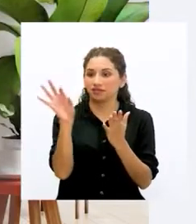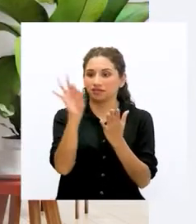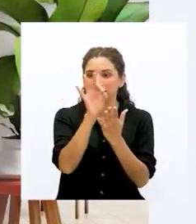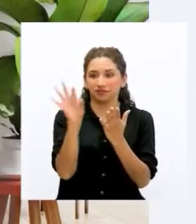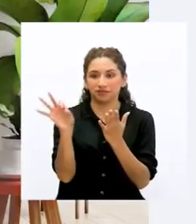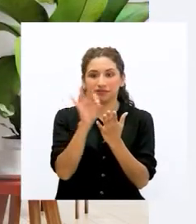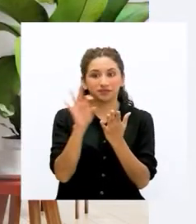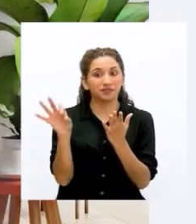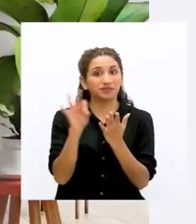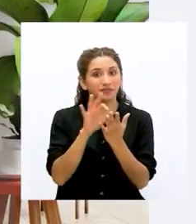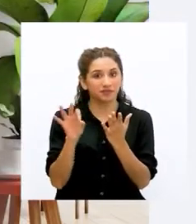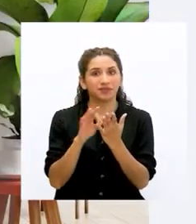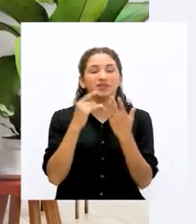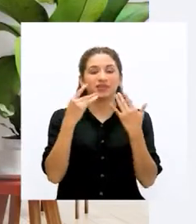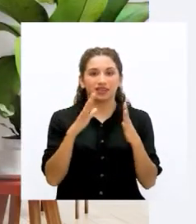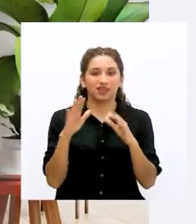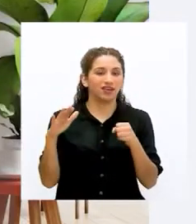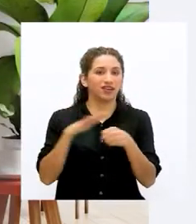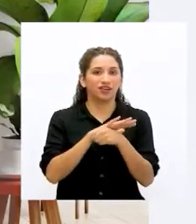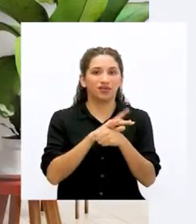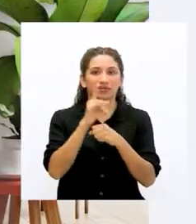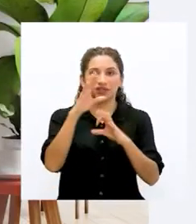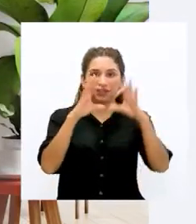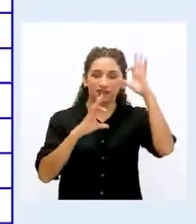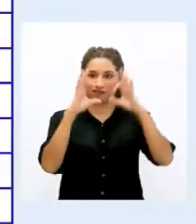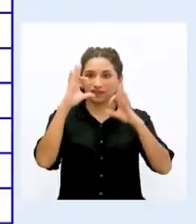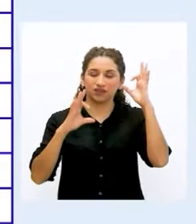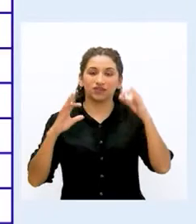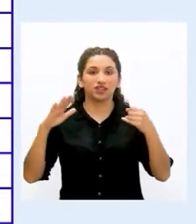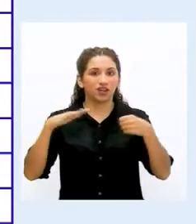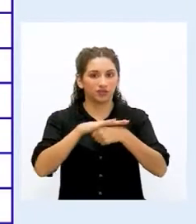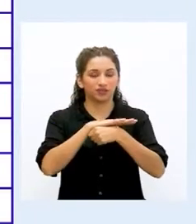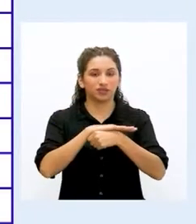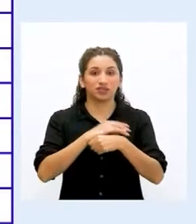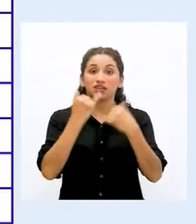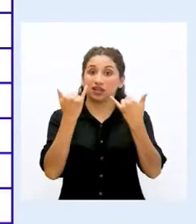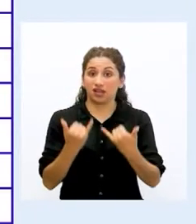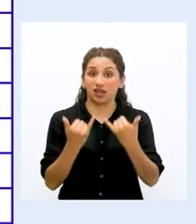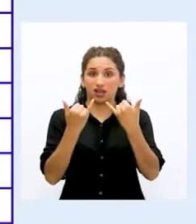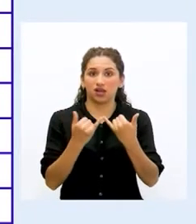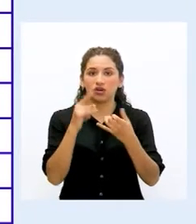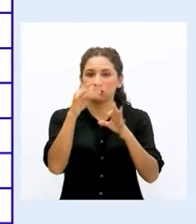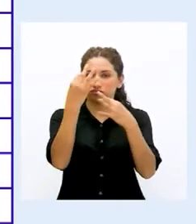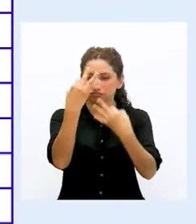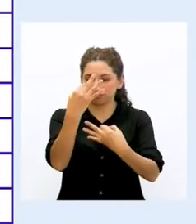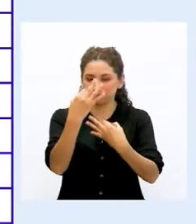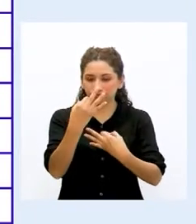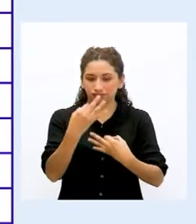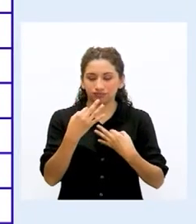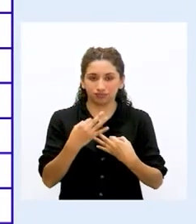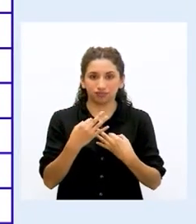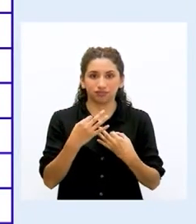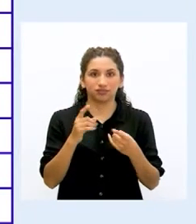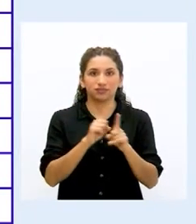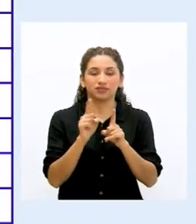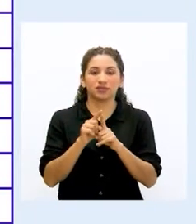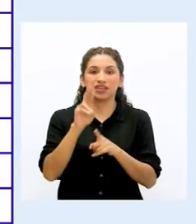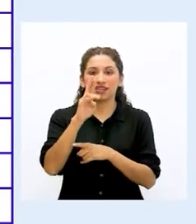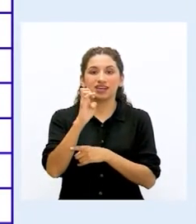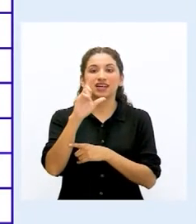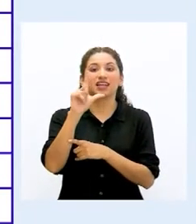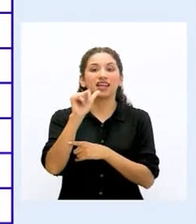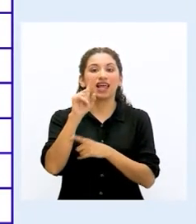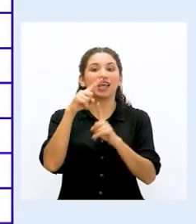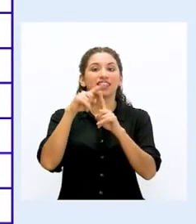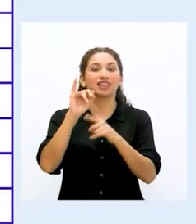hemos completado la columna de frecuencia absoluta. Ahora, calculamos la frecuencia relativa para el